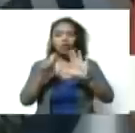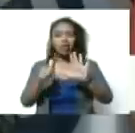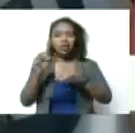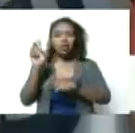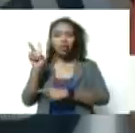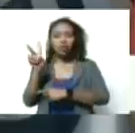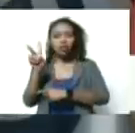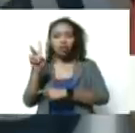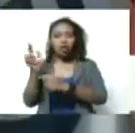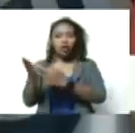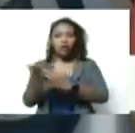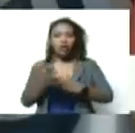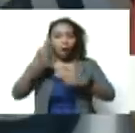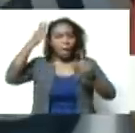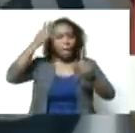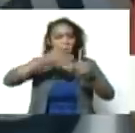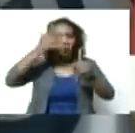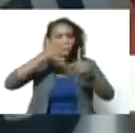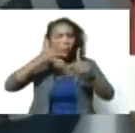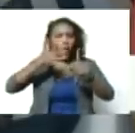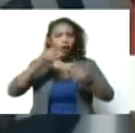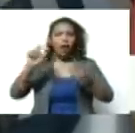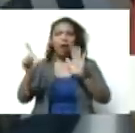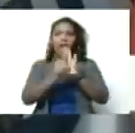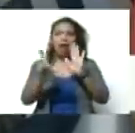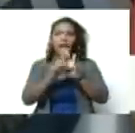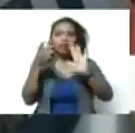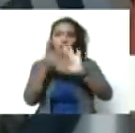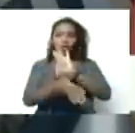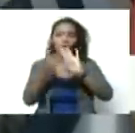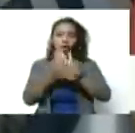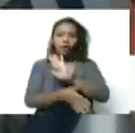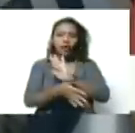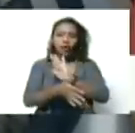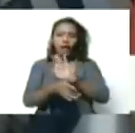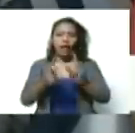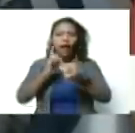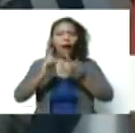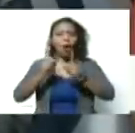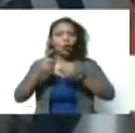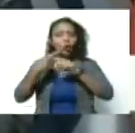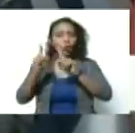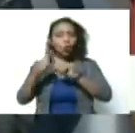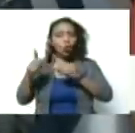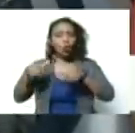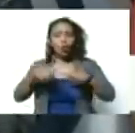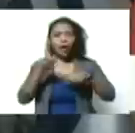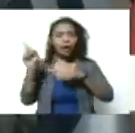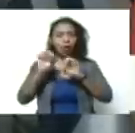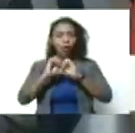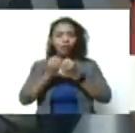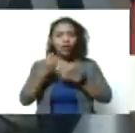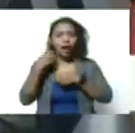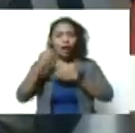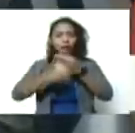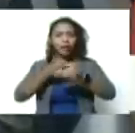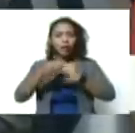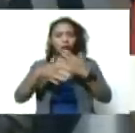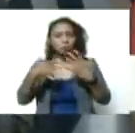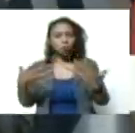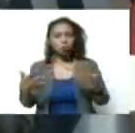462 recibieron orientaciones jurídicas y remisiones a otros entes. Con esta oficina garantizamos